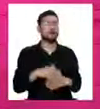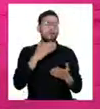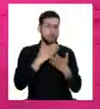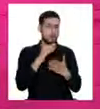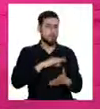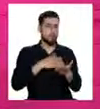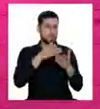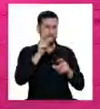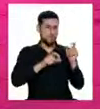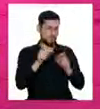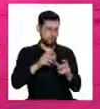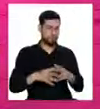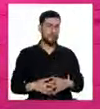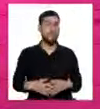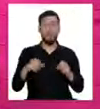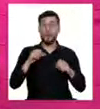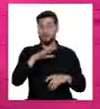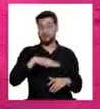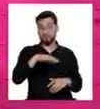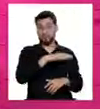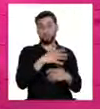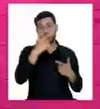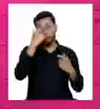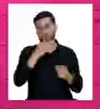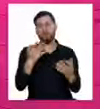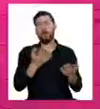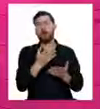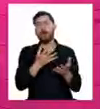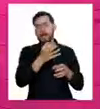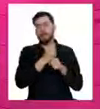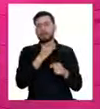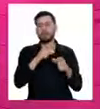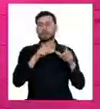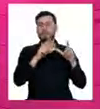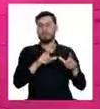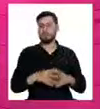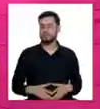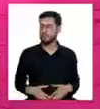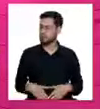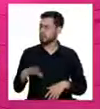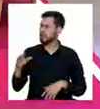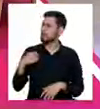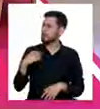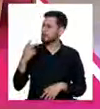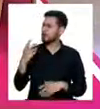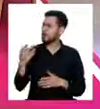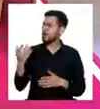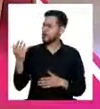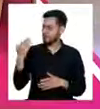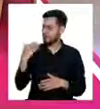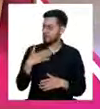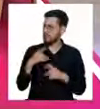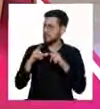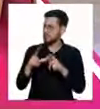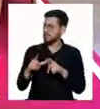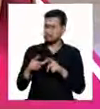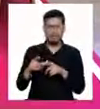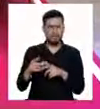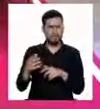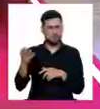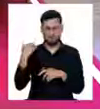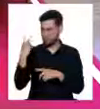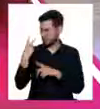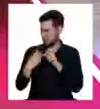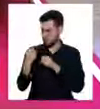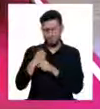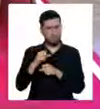beneficio que le damos a la población para que ellos decidan dónde recoger la licencia de conducir. Jorge, cuando yo fui a renovar mi licencia, que ha sido creo que hace